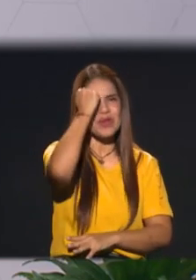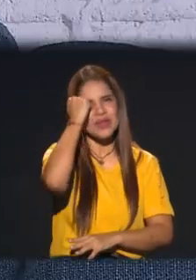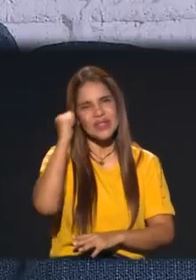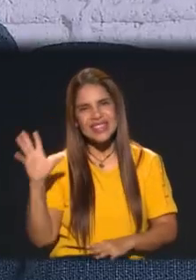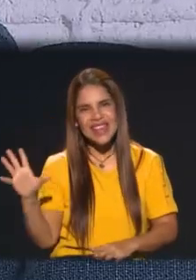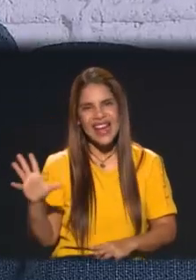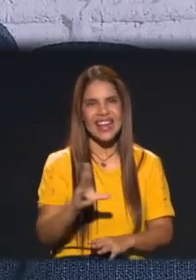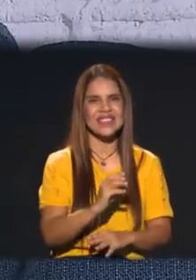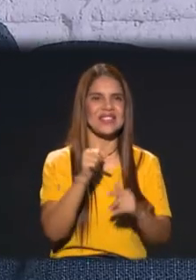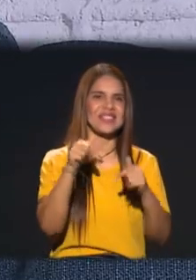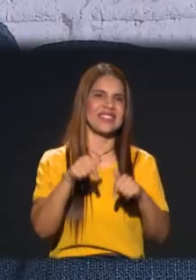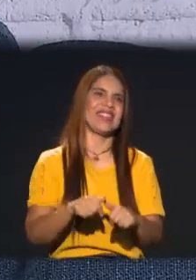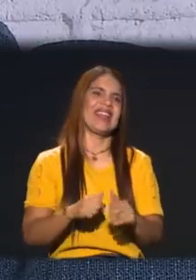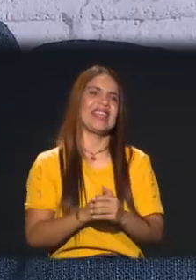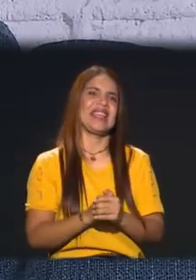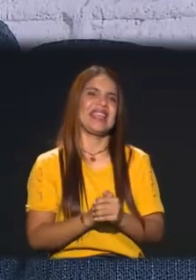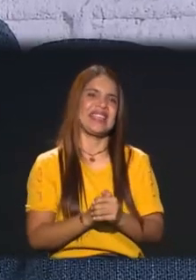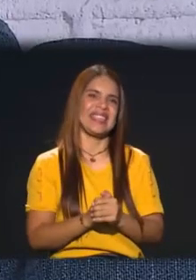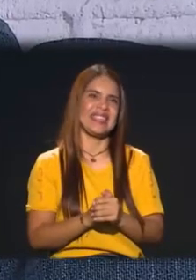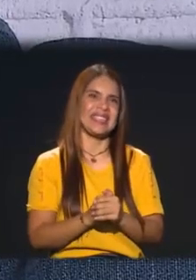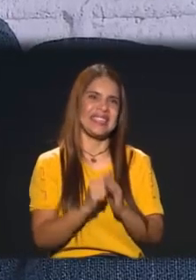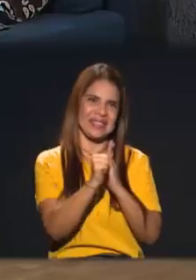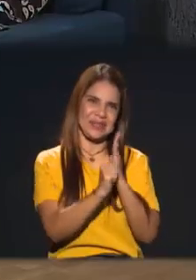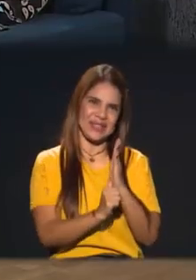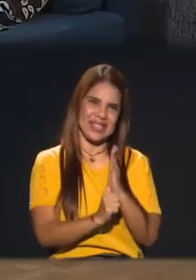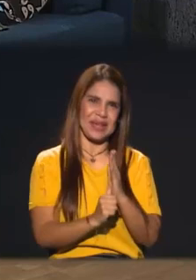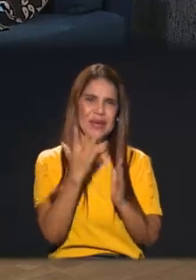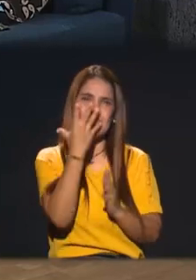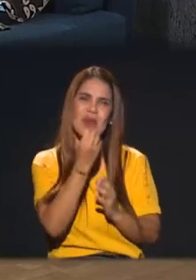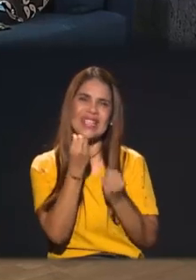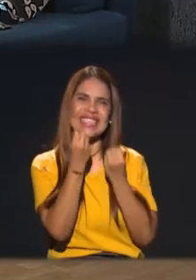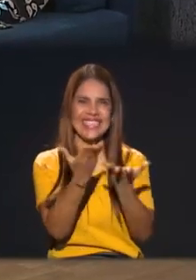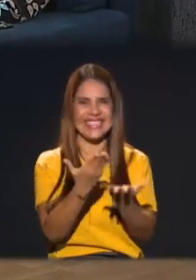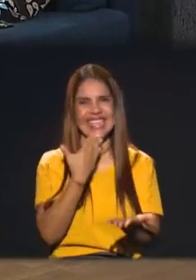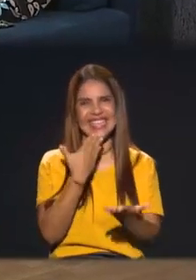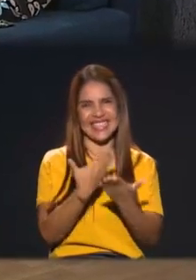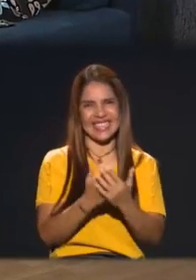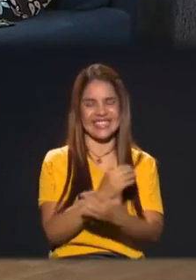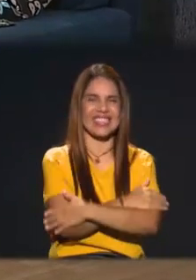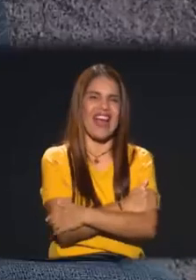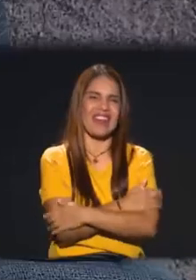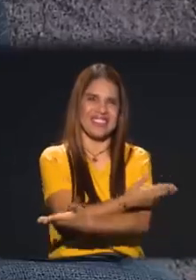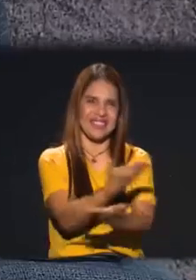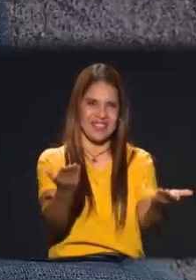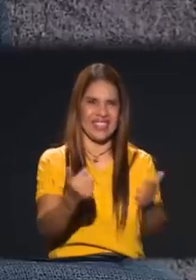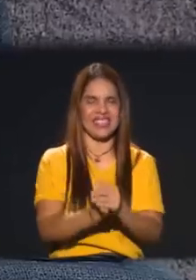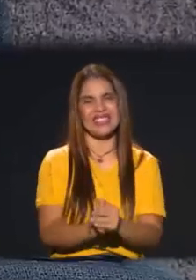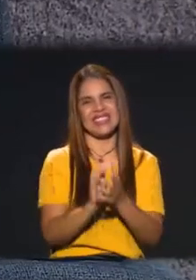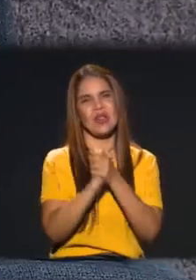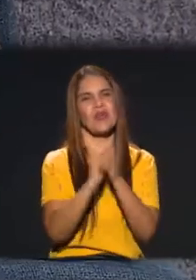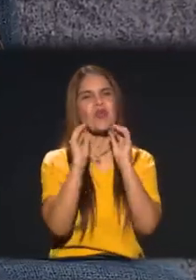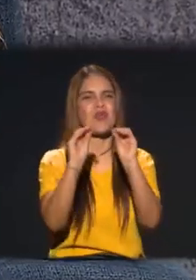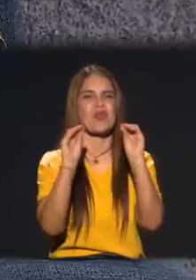profesores que hay en este programa. Gracias. ¡Ay, linda! Acá le enviamos un abrazo gigante y muchos,